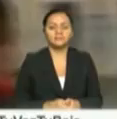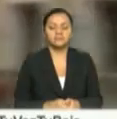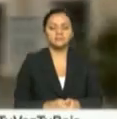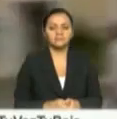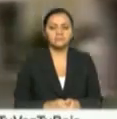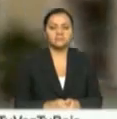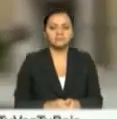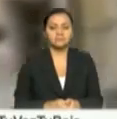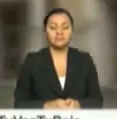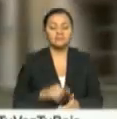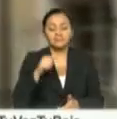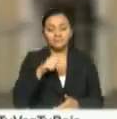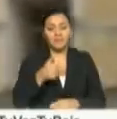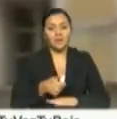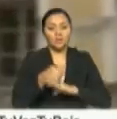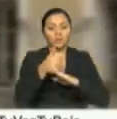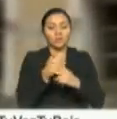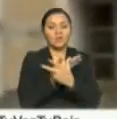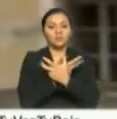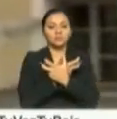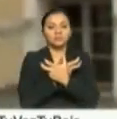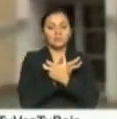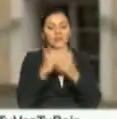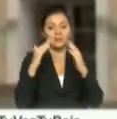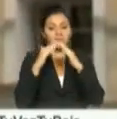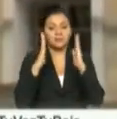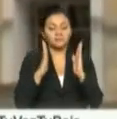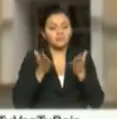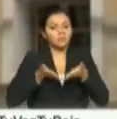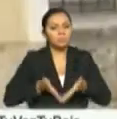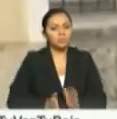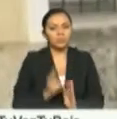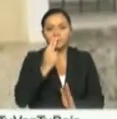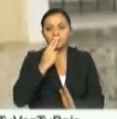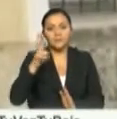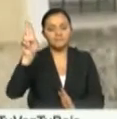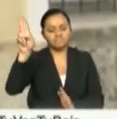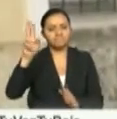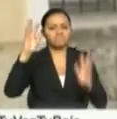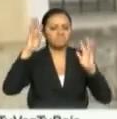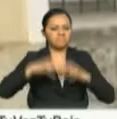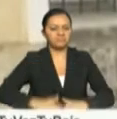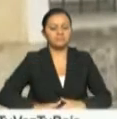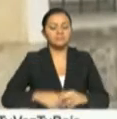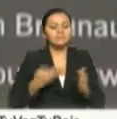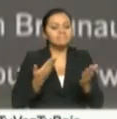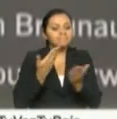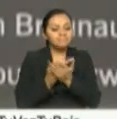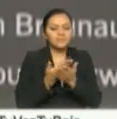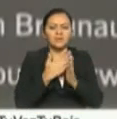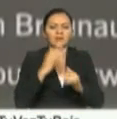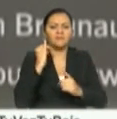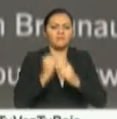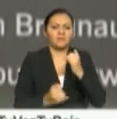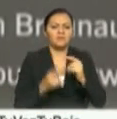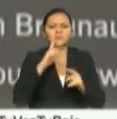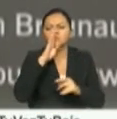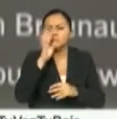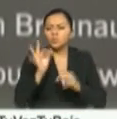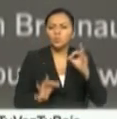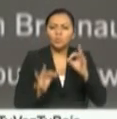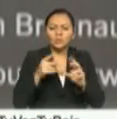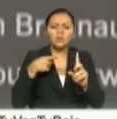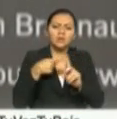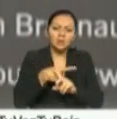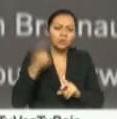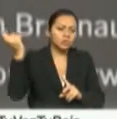Las autoridades austríacas anuncian que la casa natal de Adolf Hitler va a ser demolida. Se pondrá así fin a años de batalla jurídica en torno a un